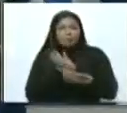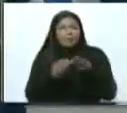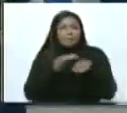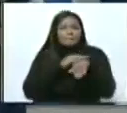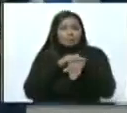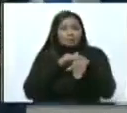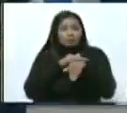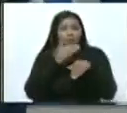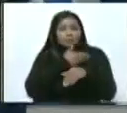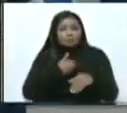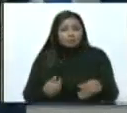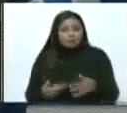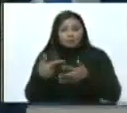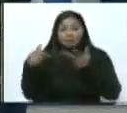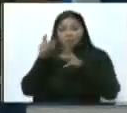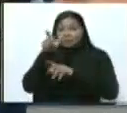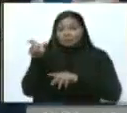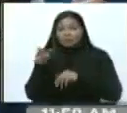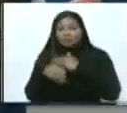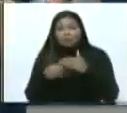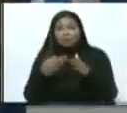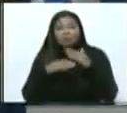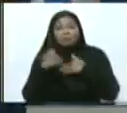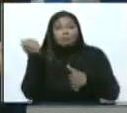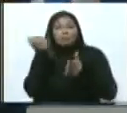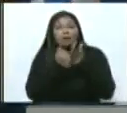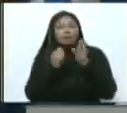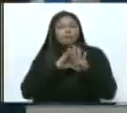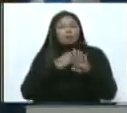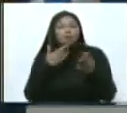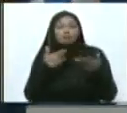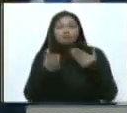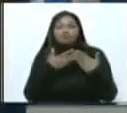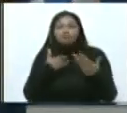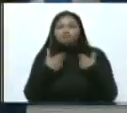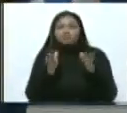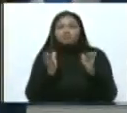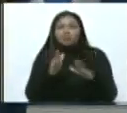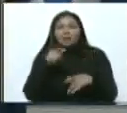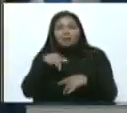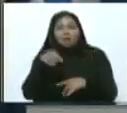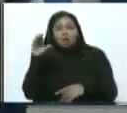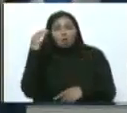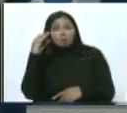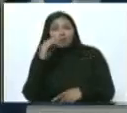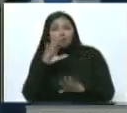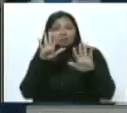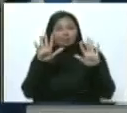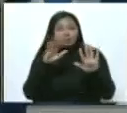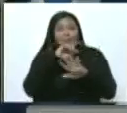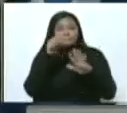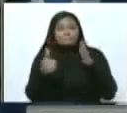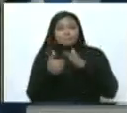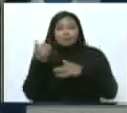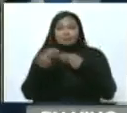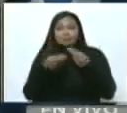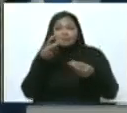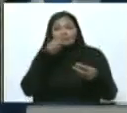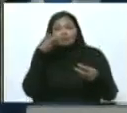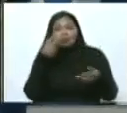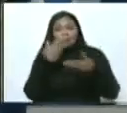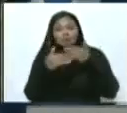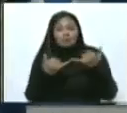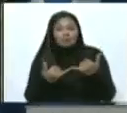ministros, presidentes, etcétera. Y cuando lo matan es porque ya no les servía. Ve que en Colombia ahora 10 veces más se trafica droga y se produce droga